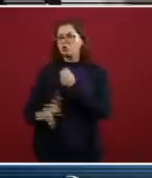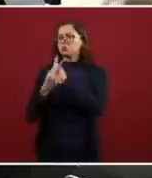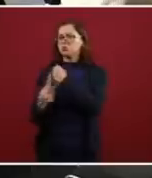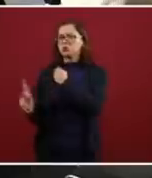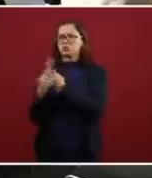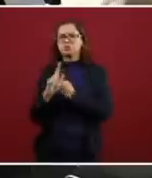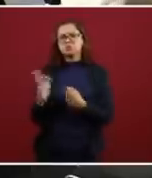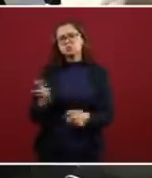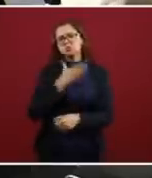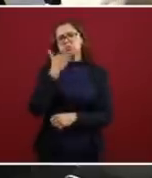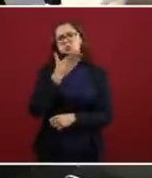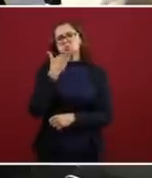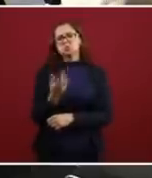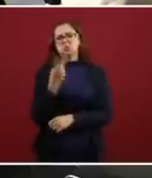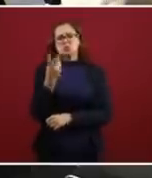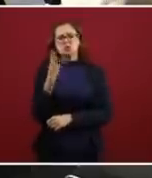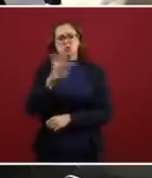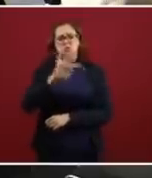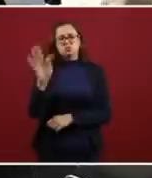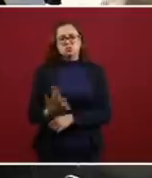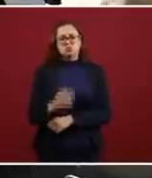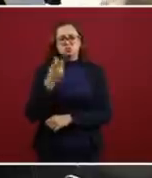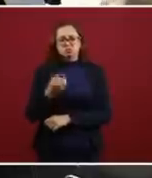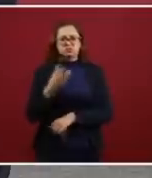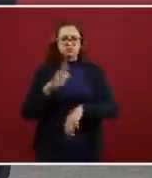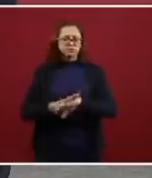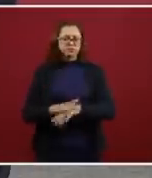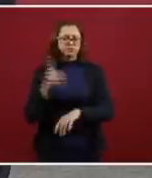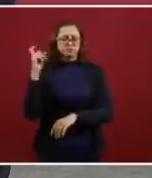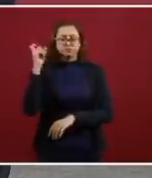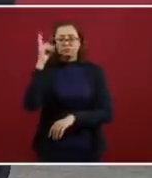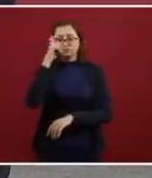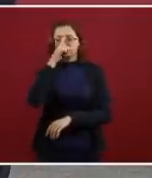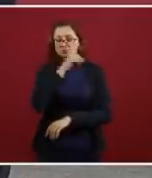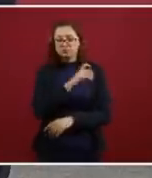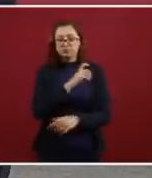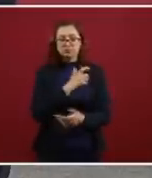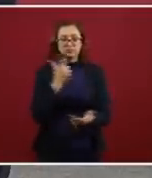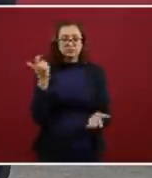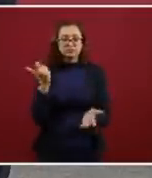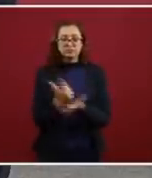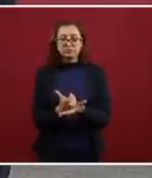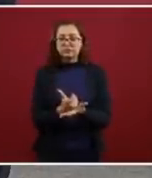2%, y que esto dificulta, es caro